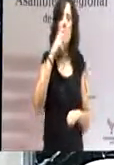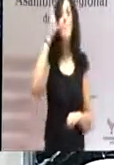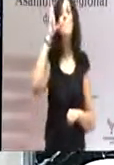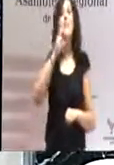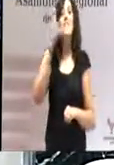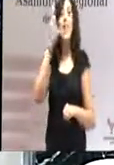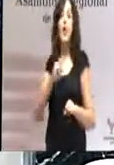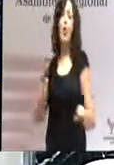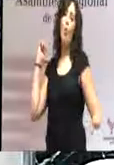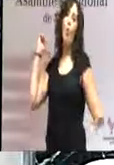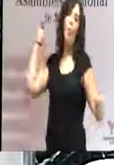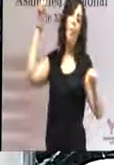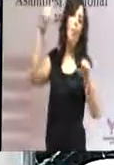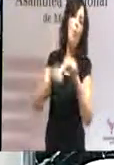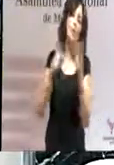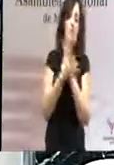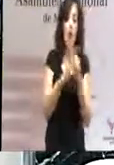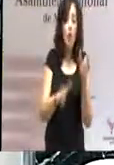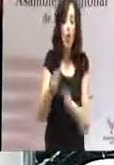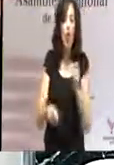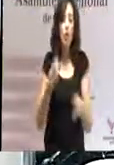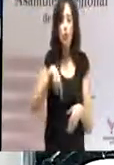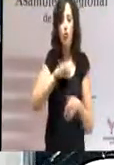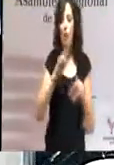anacrónico que nos aleja de los ciudadanos.